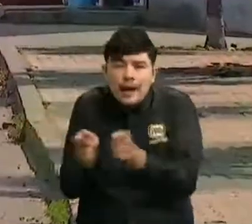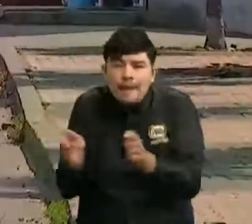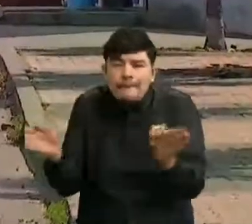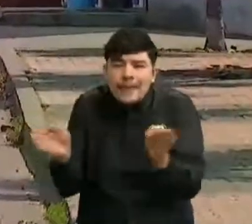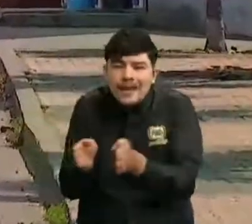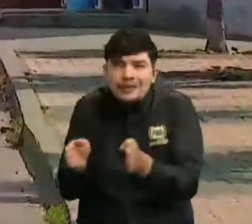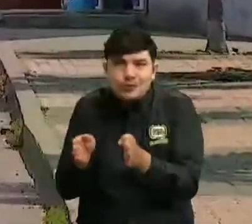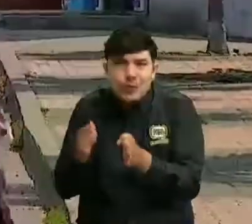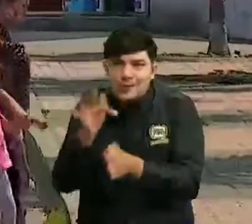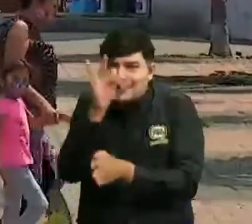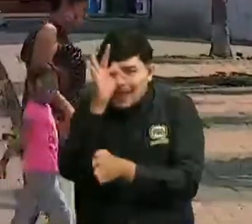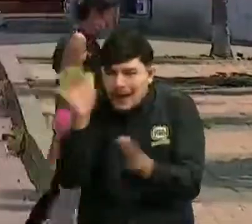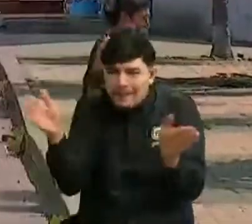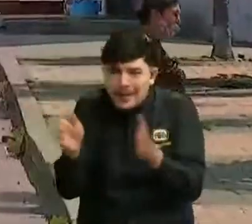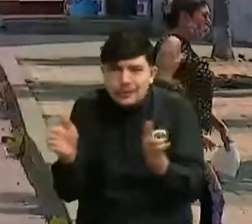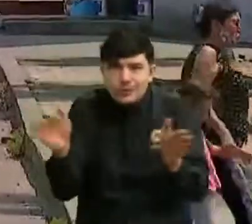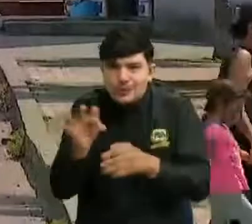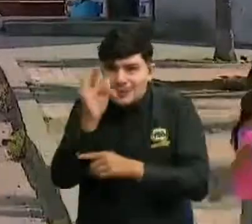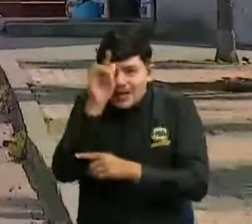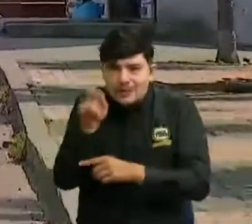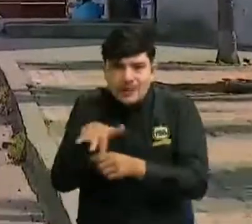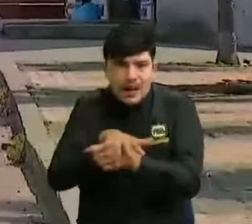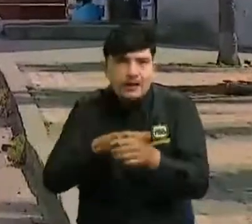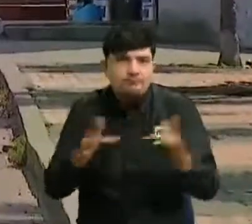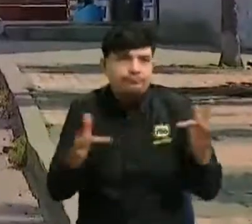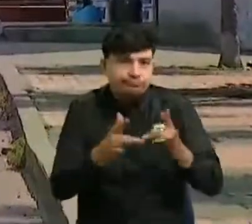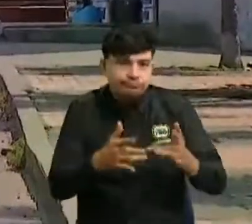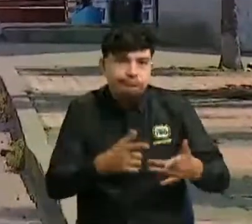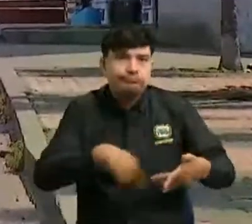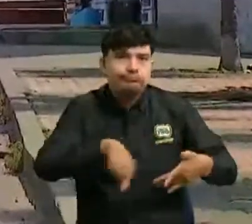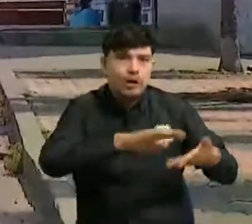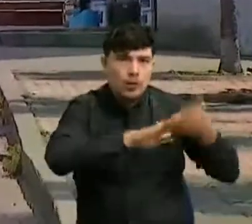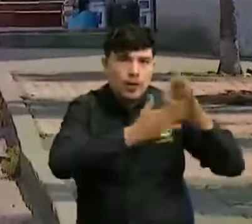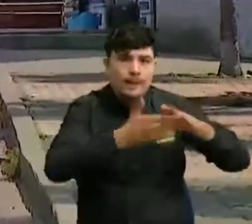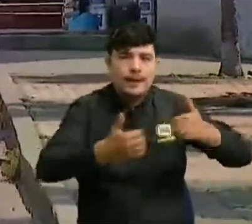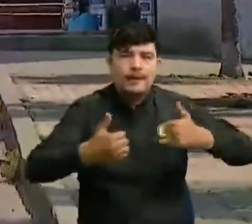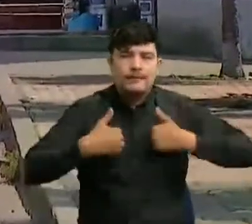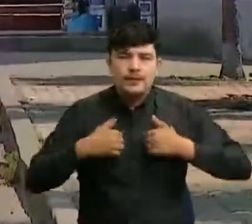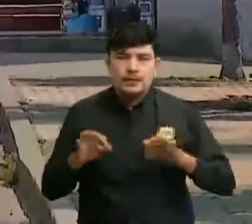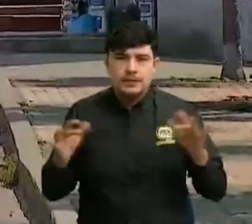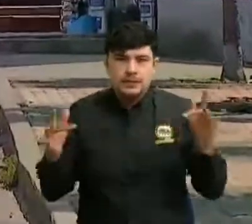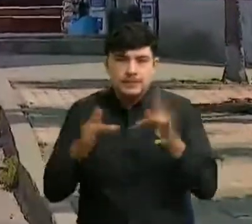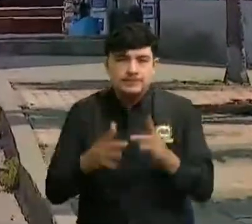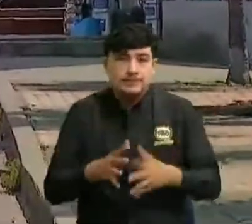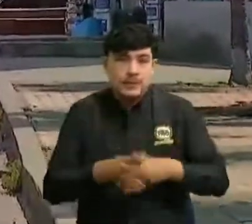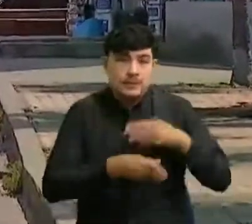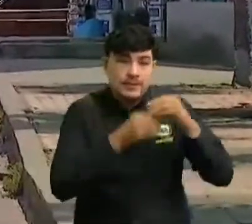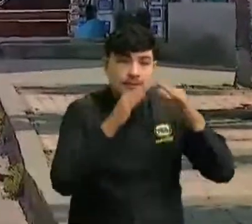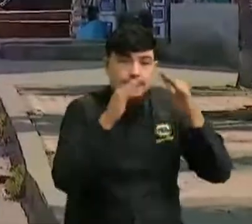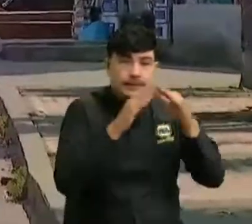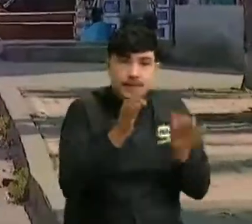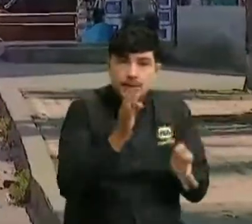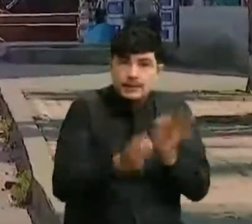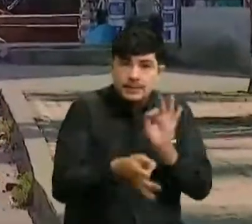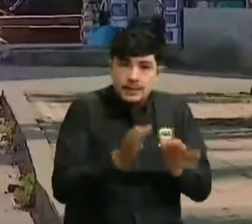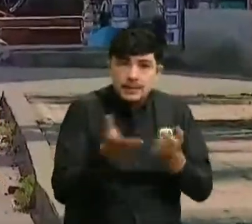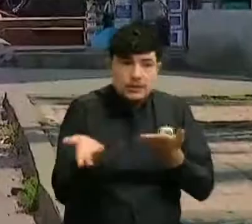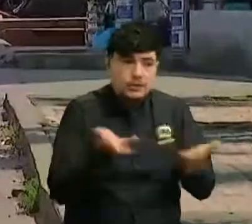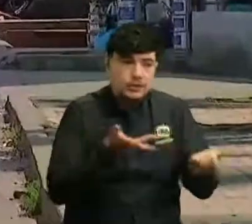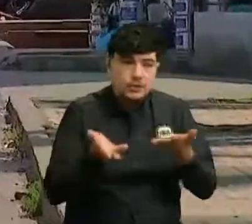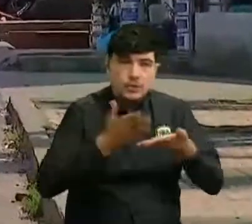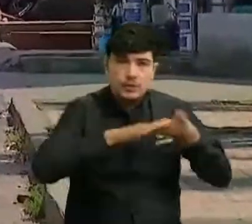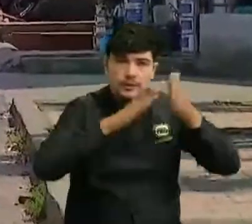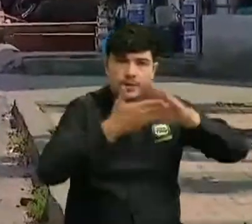de la Libertad. Tenemos también una gran Casa de Justicia y Paz que le presta un buen servicio a todas las personas que